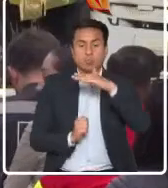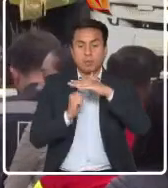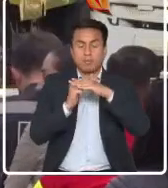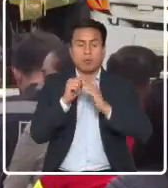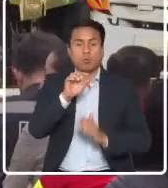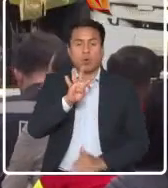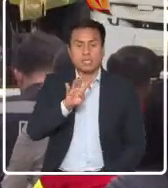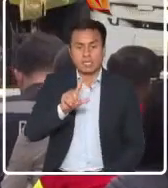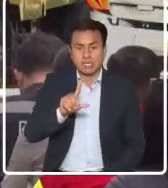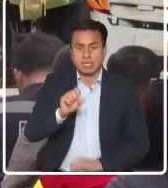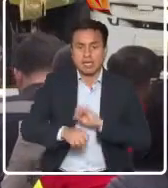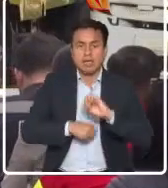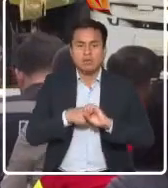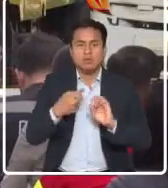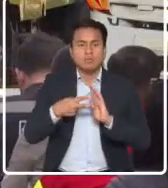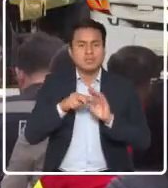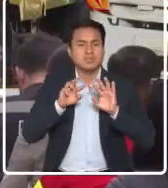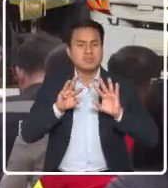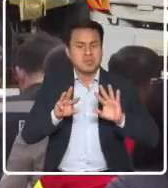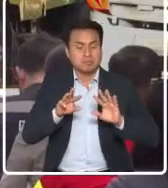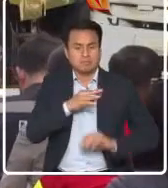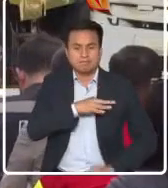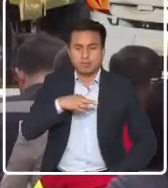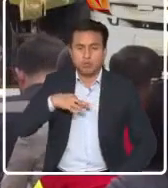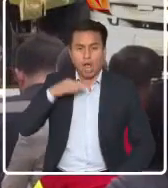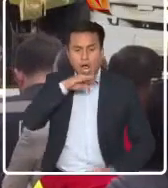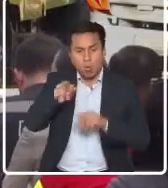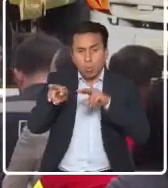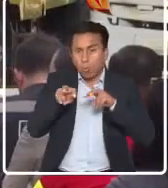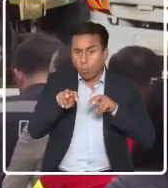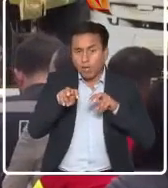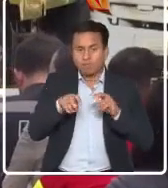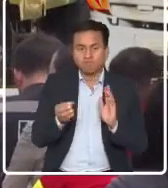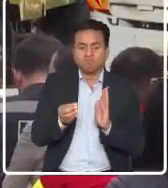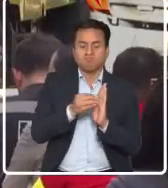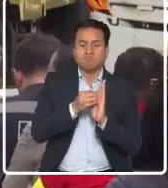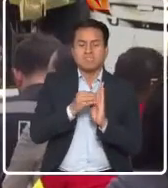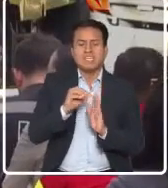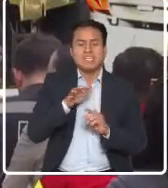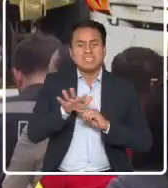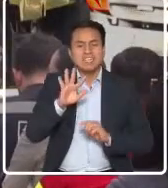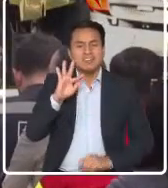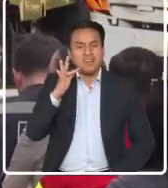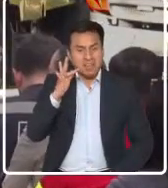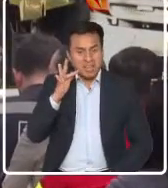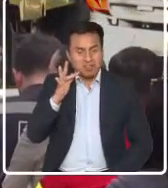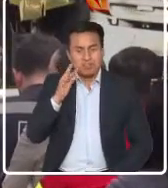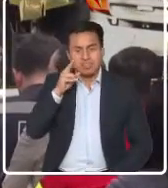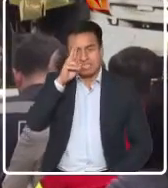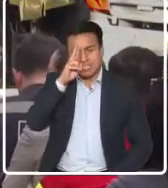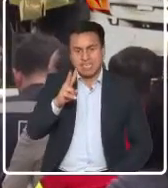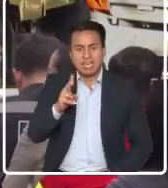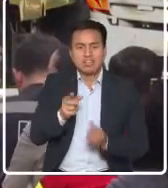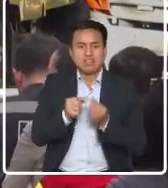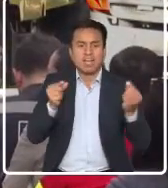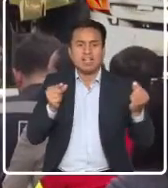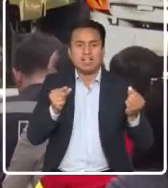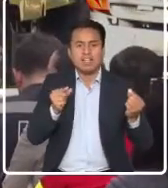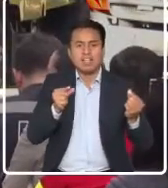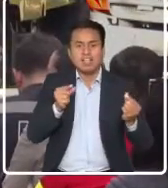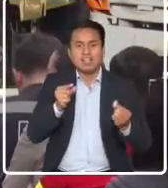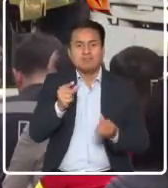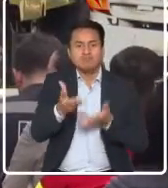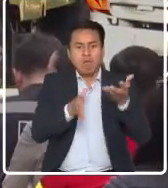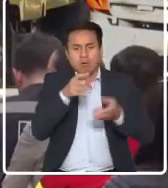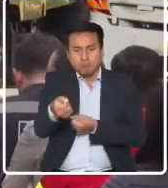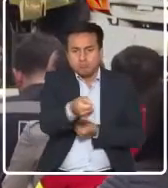Memo número 47 del año 2009, el Ministerio de Agricultura instauró el 15 de febrero como el Día Nacional del Brigadista